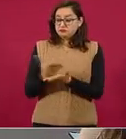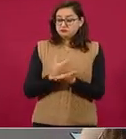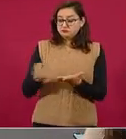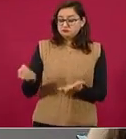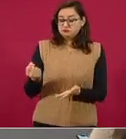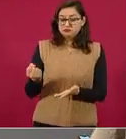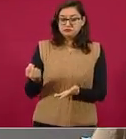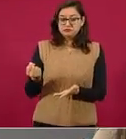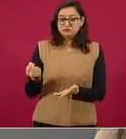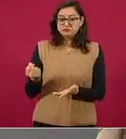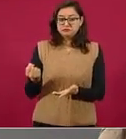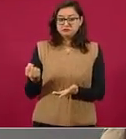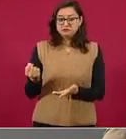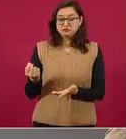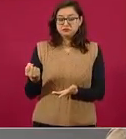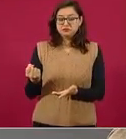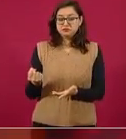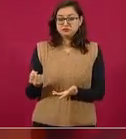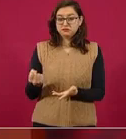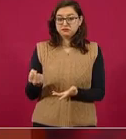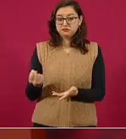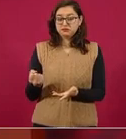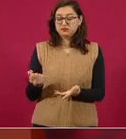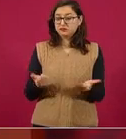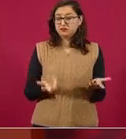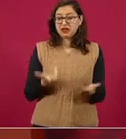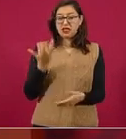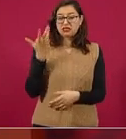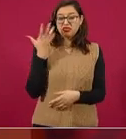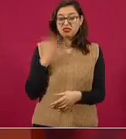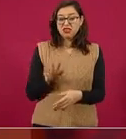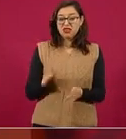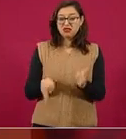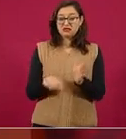¿Cuánto es? Haciendo la cuenta, pues 10 veces menos.